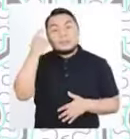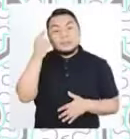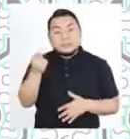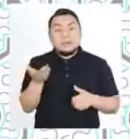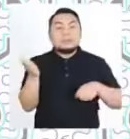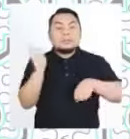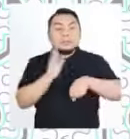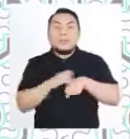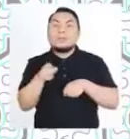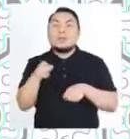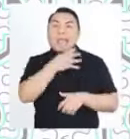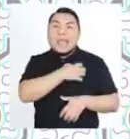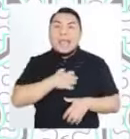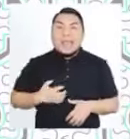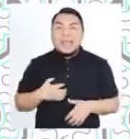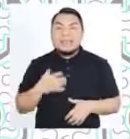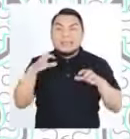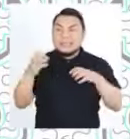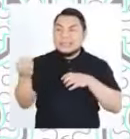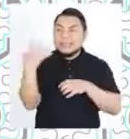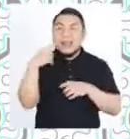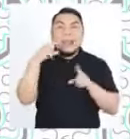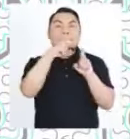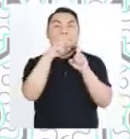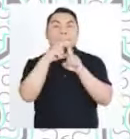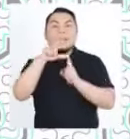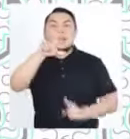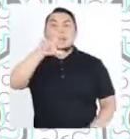Yo leí el texto de Decao en el que se